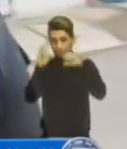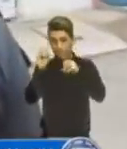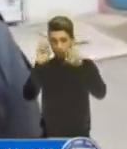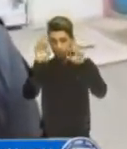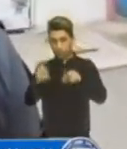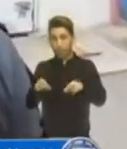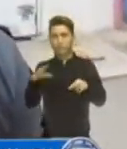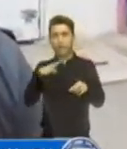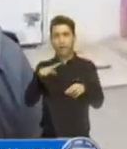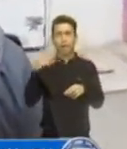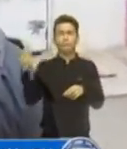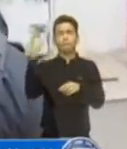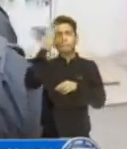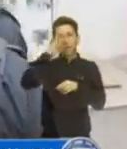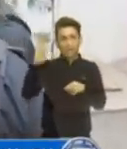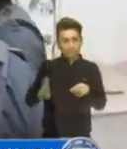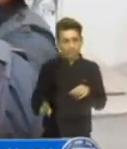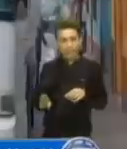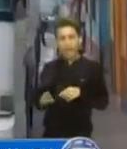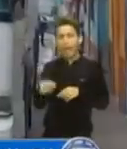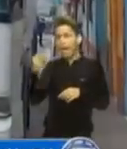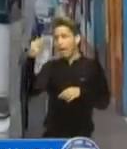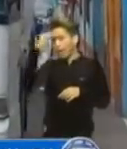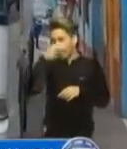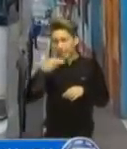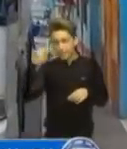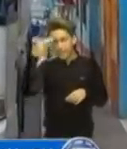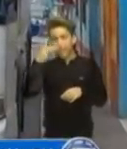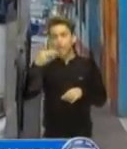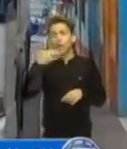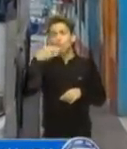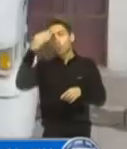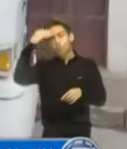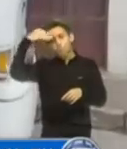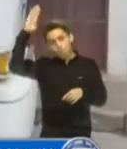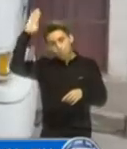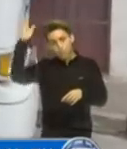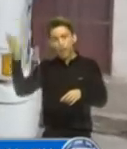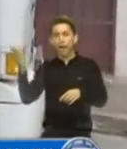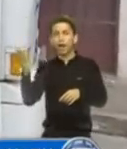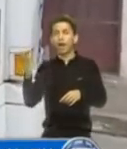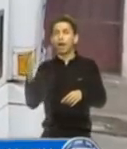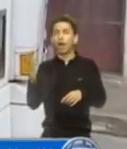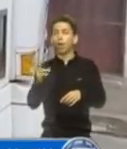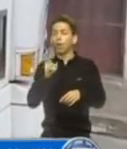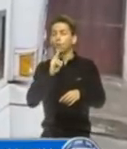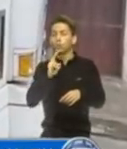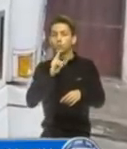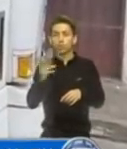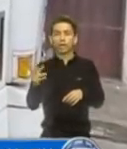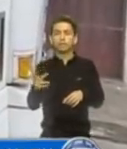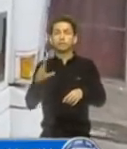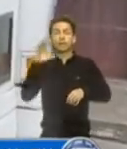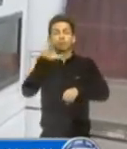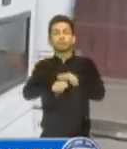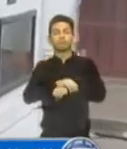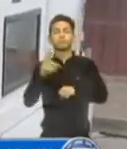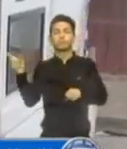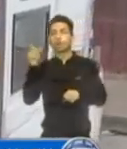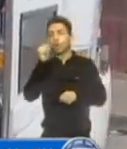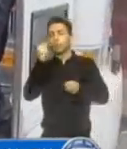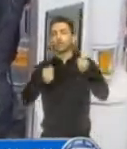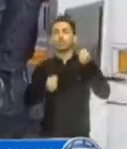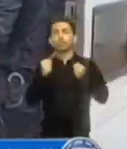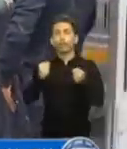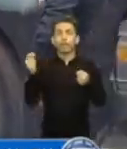brasileño, haitianos, africanos, cubanos y hondureños. Además, se reportó la captura del piloto y ayudante del